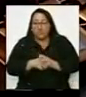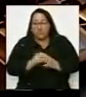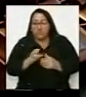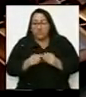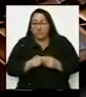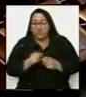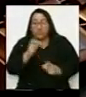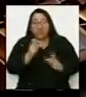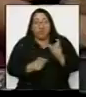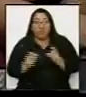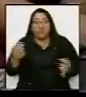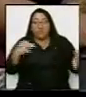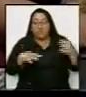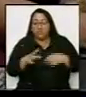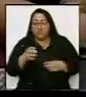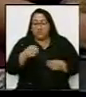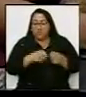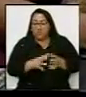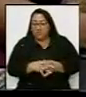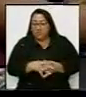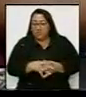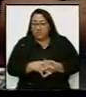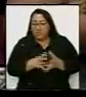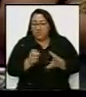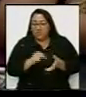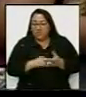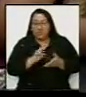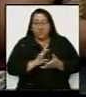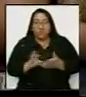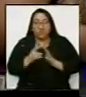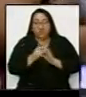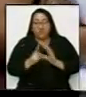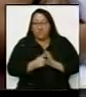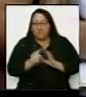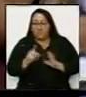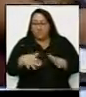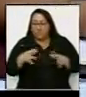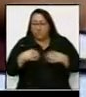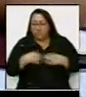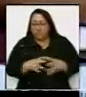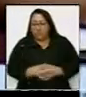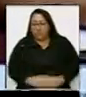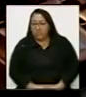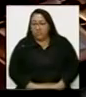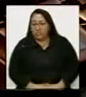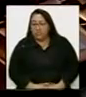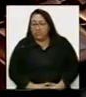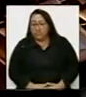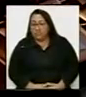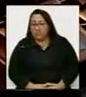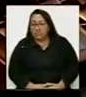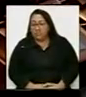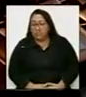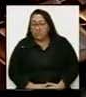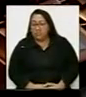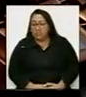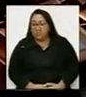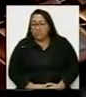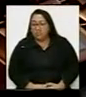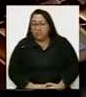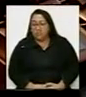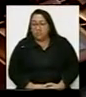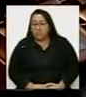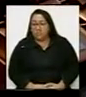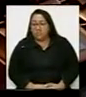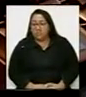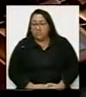las personalidades que han venido a aportar, hoy se quiere dejar de lado este dictamen y eso no se puede permitir. Corren firmas en este momento, señores